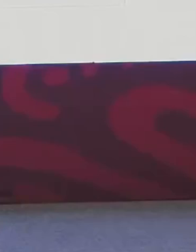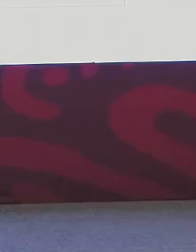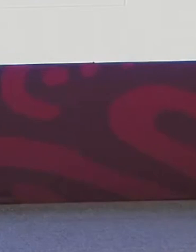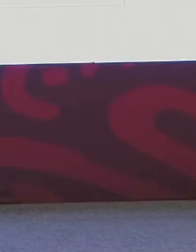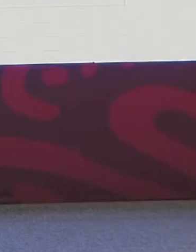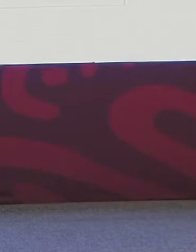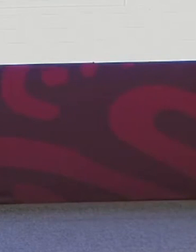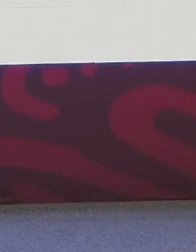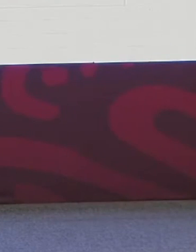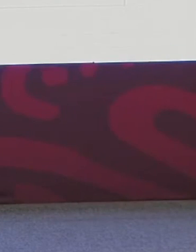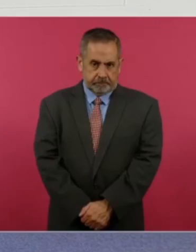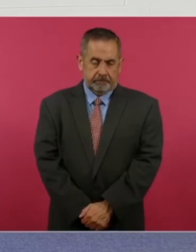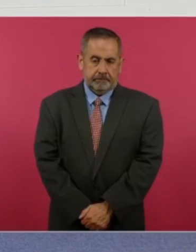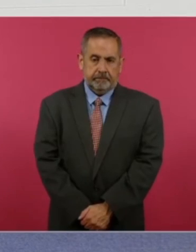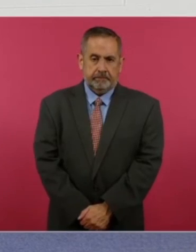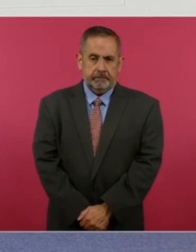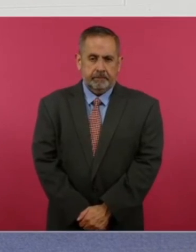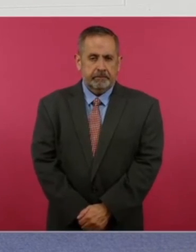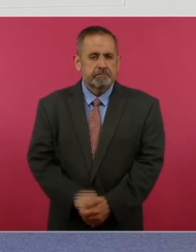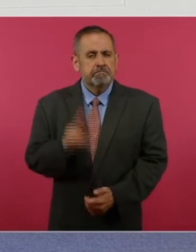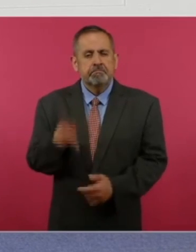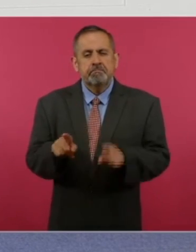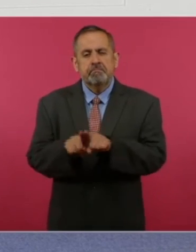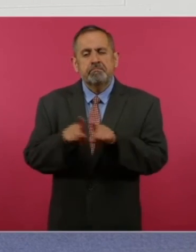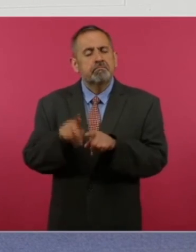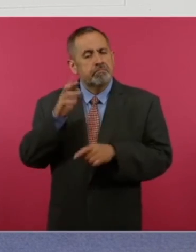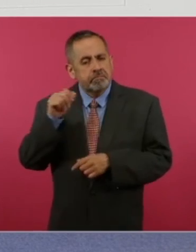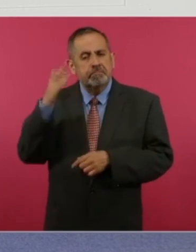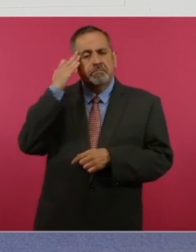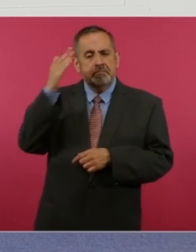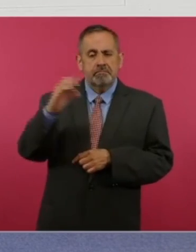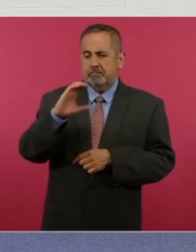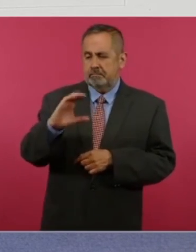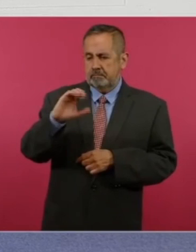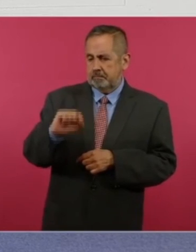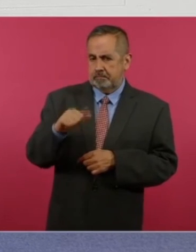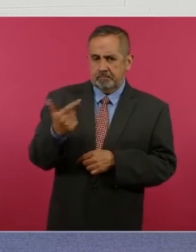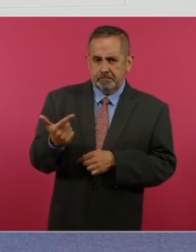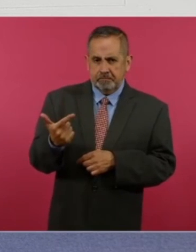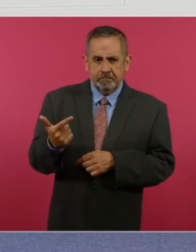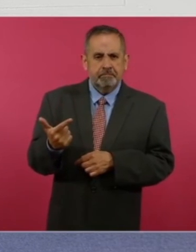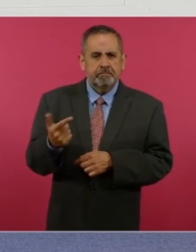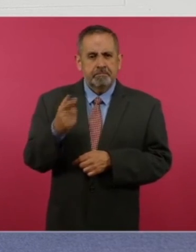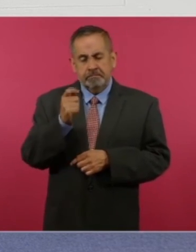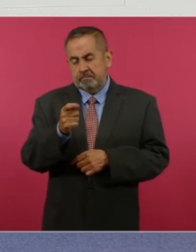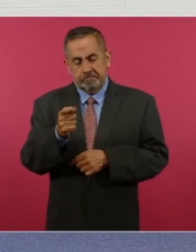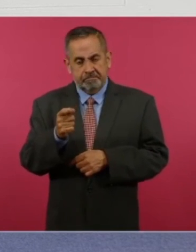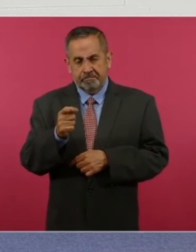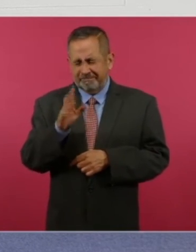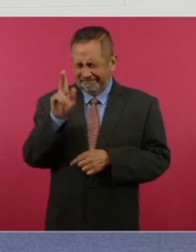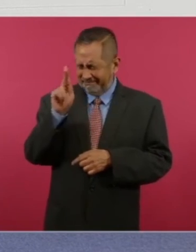es muy parecido a lo que sucedía con Salinas, que había una